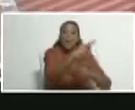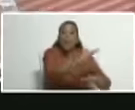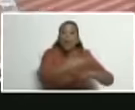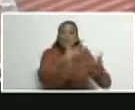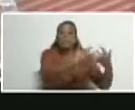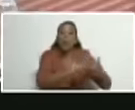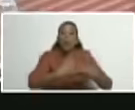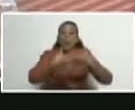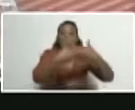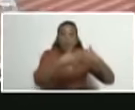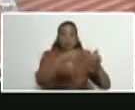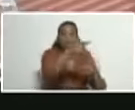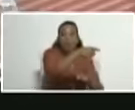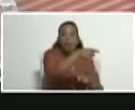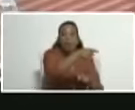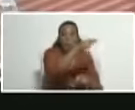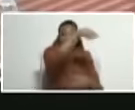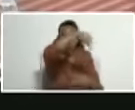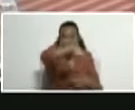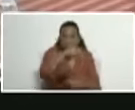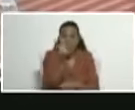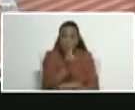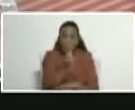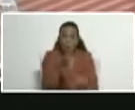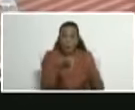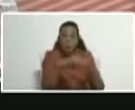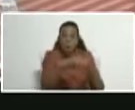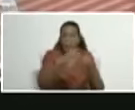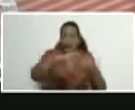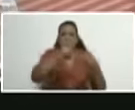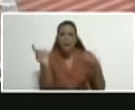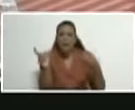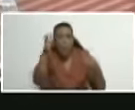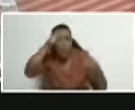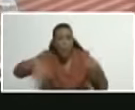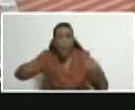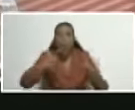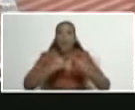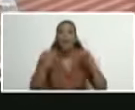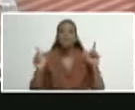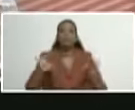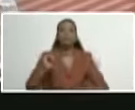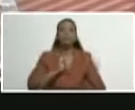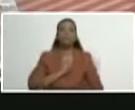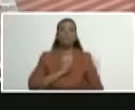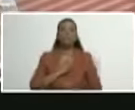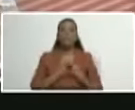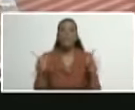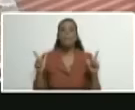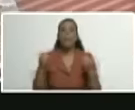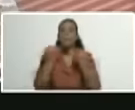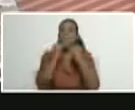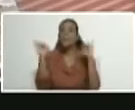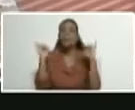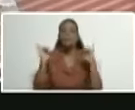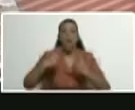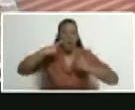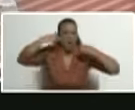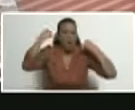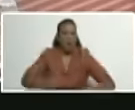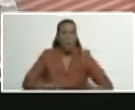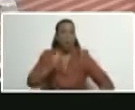oligarquía es la colonia de los gringos. El resto del pueblo de Venezuela es un pueblo soberano, libre, independiente,